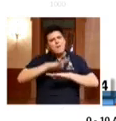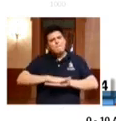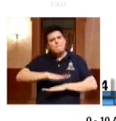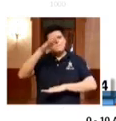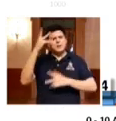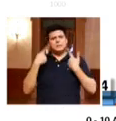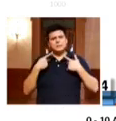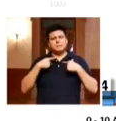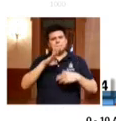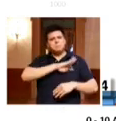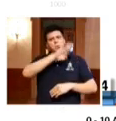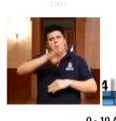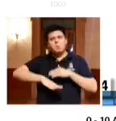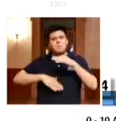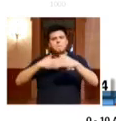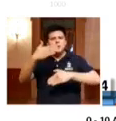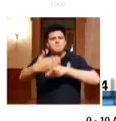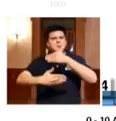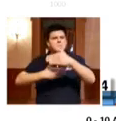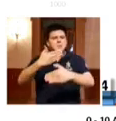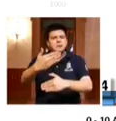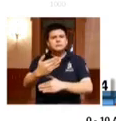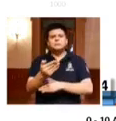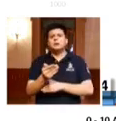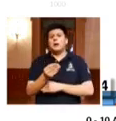incrementado gradualmente, a pesar de que